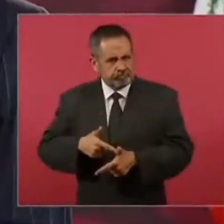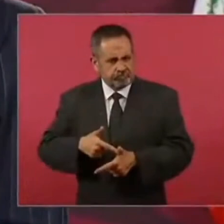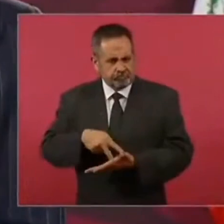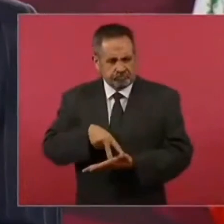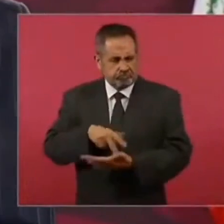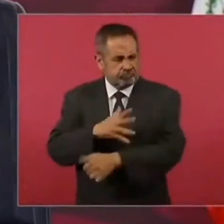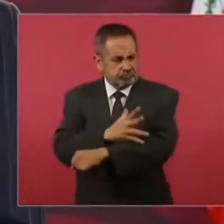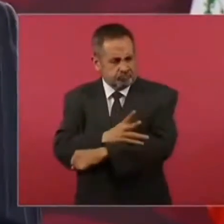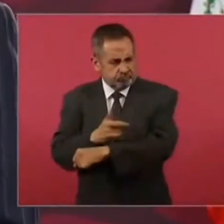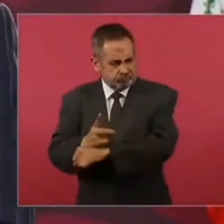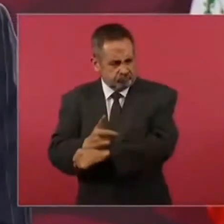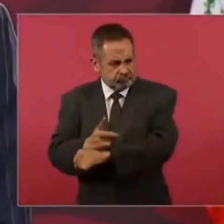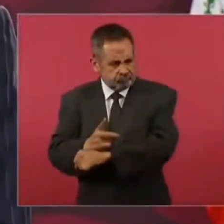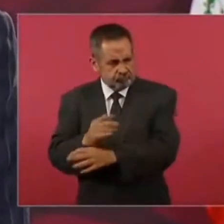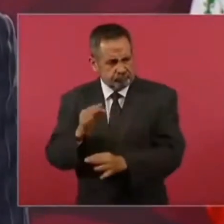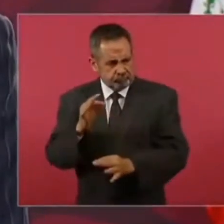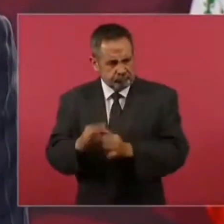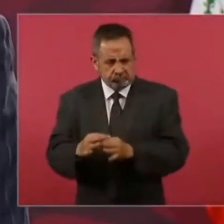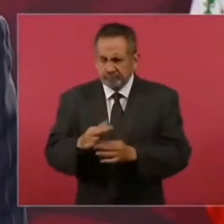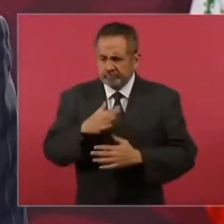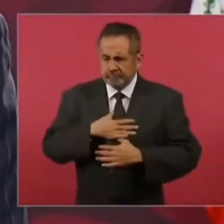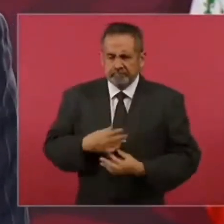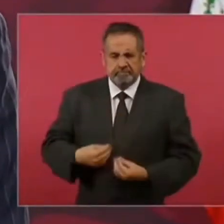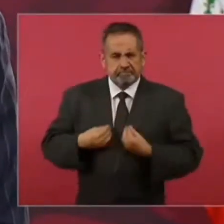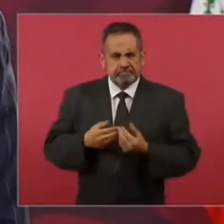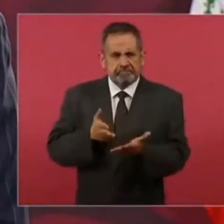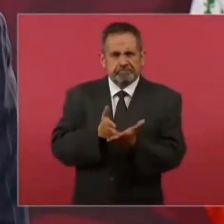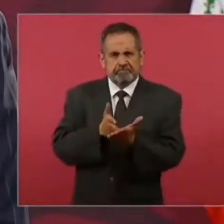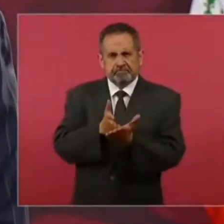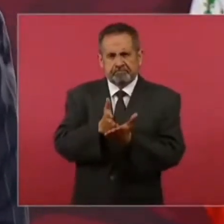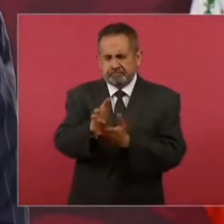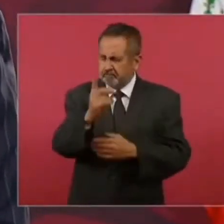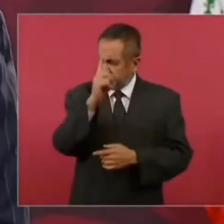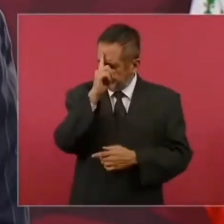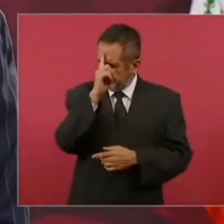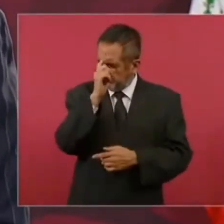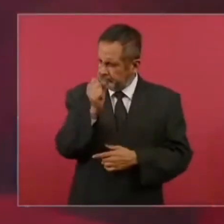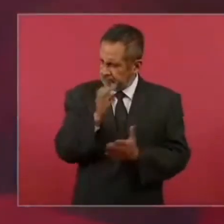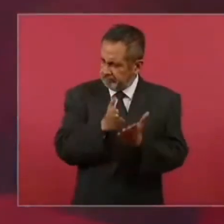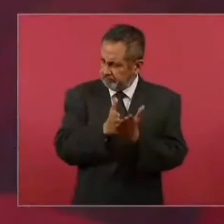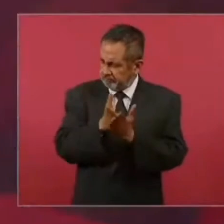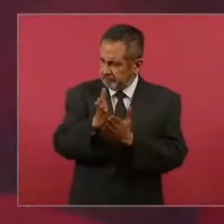con honestidad, que haga de su vida una línea recta,